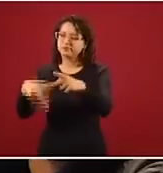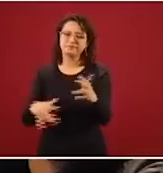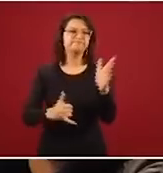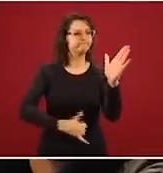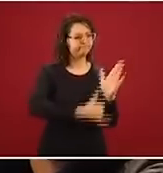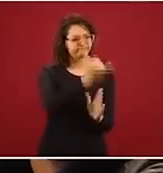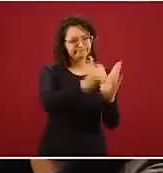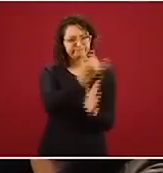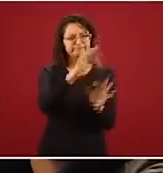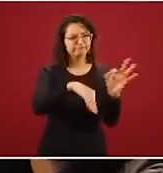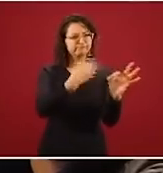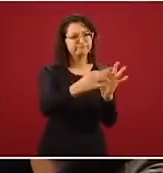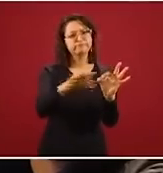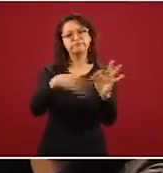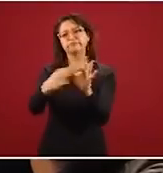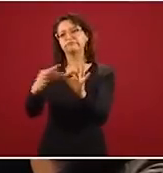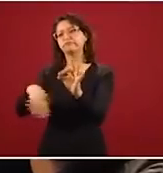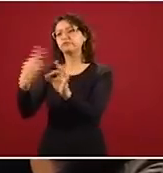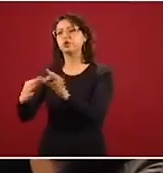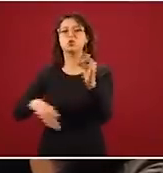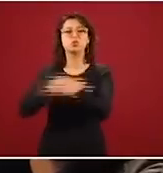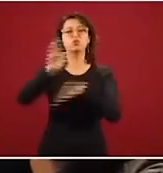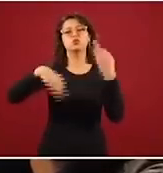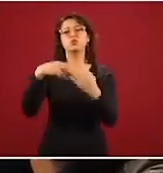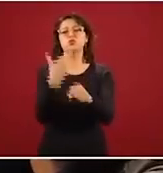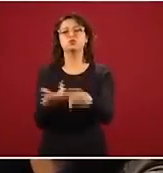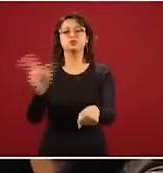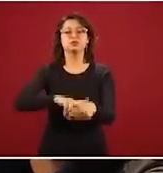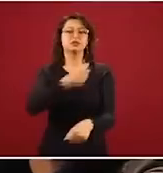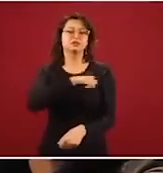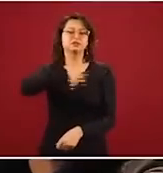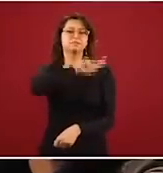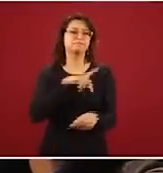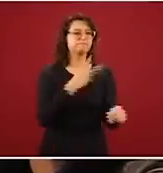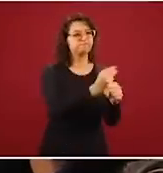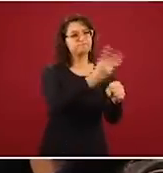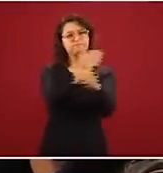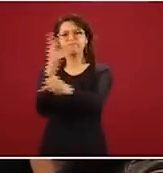mejorar toda la infraestructura de salud. Y el punto cuatro